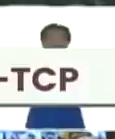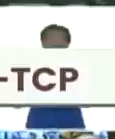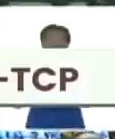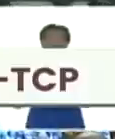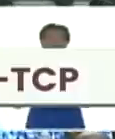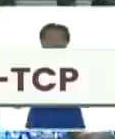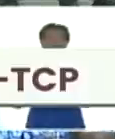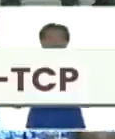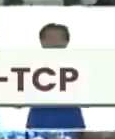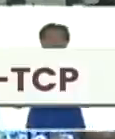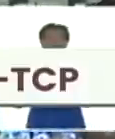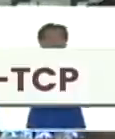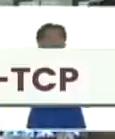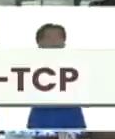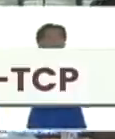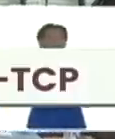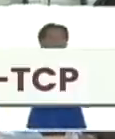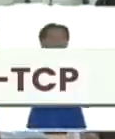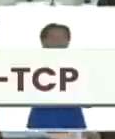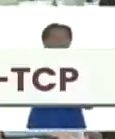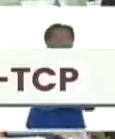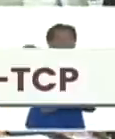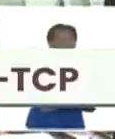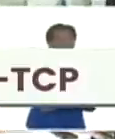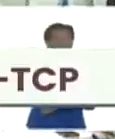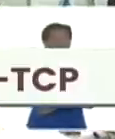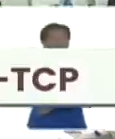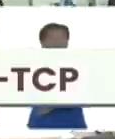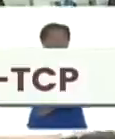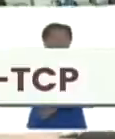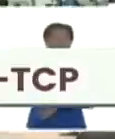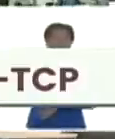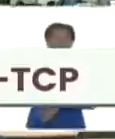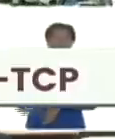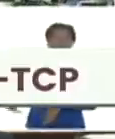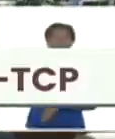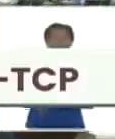del imperialismo yanqui sobre el planeta.